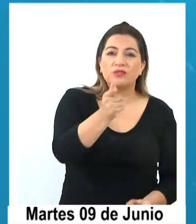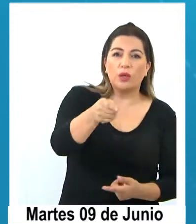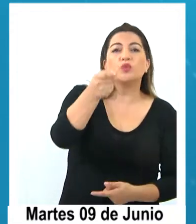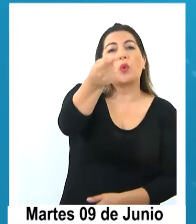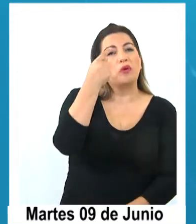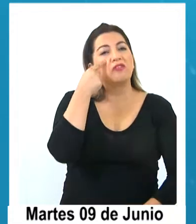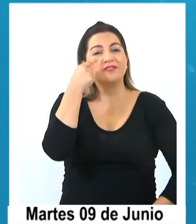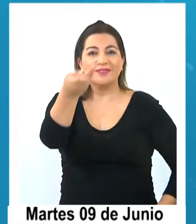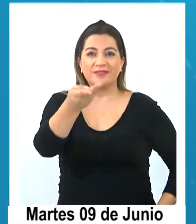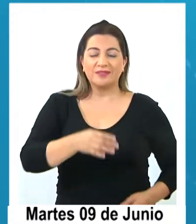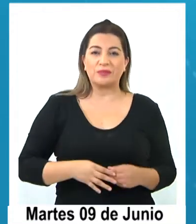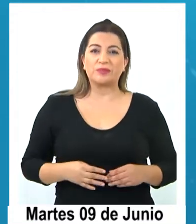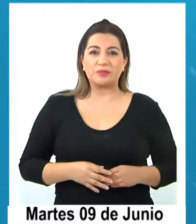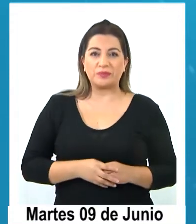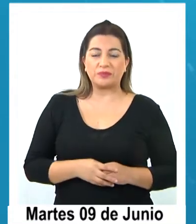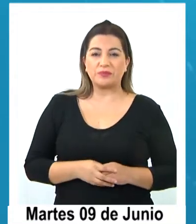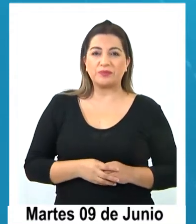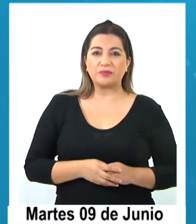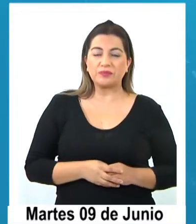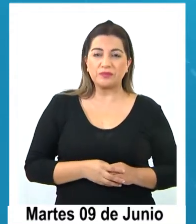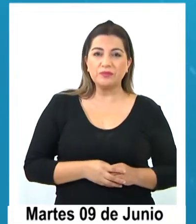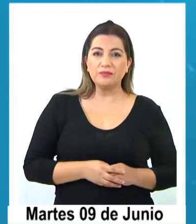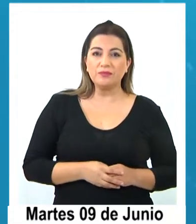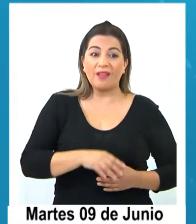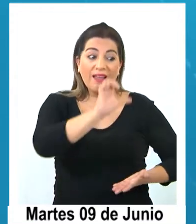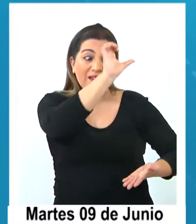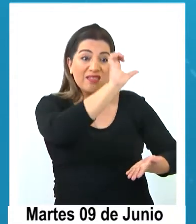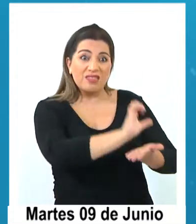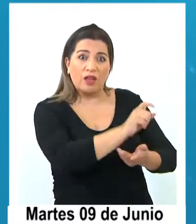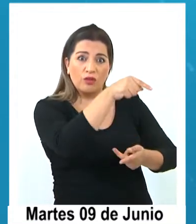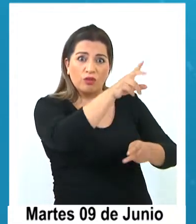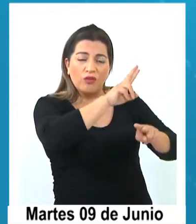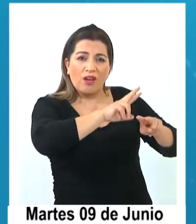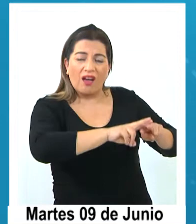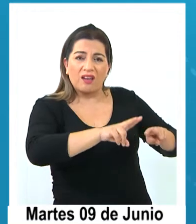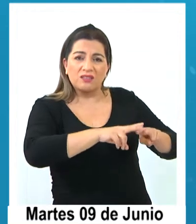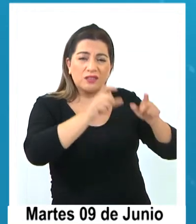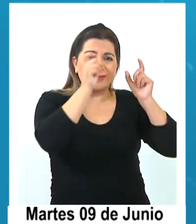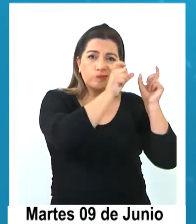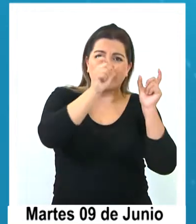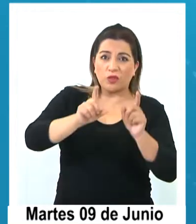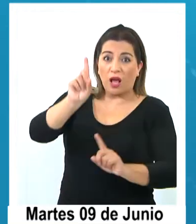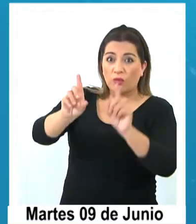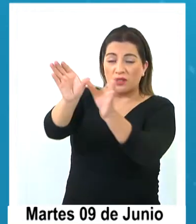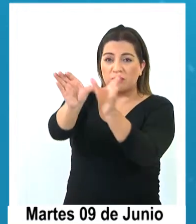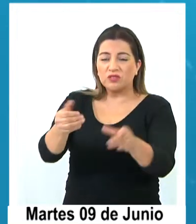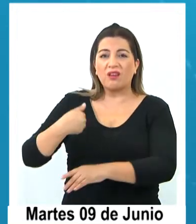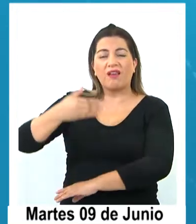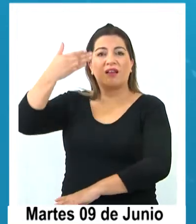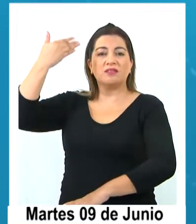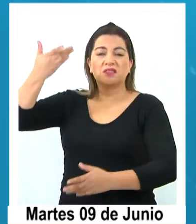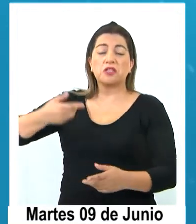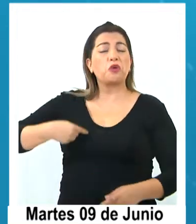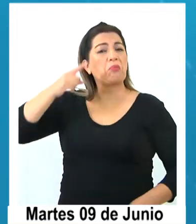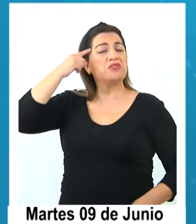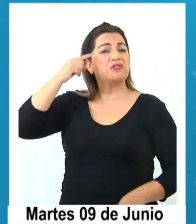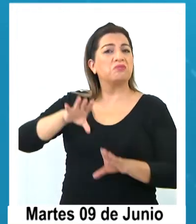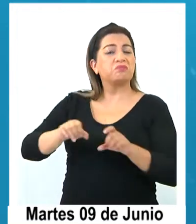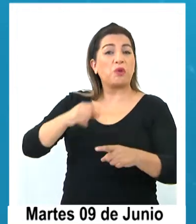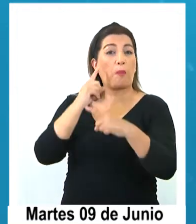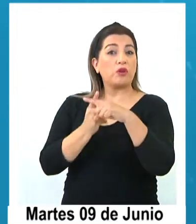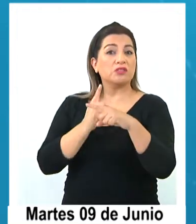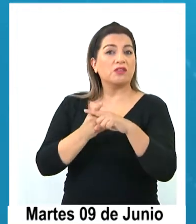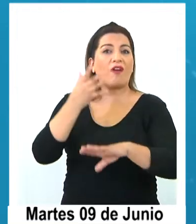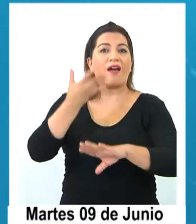que tú bien conoces, ¿no? Si bien el Estado aplicó una medida, para algunos, en ese momento positiva,